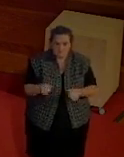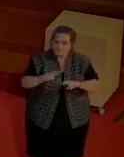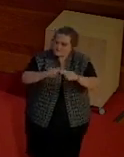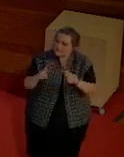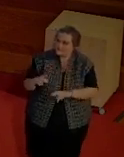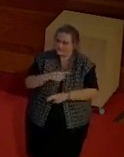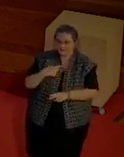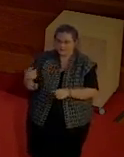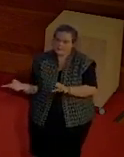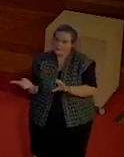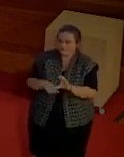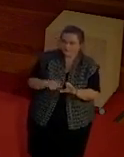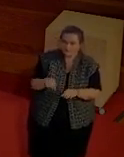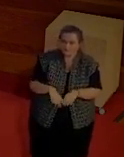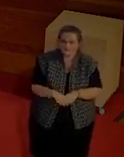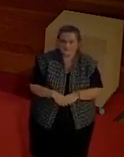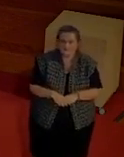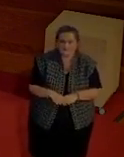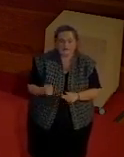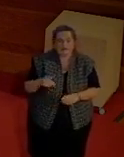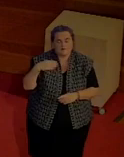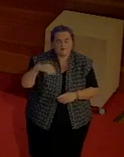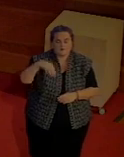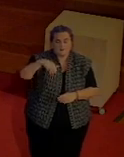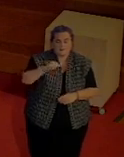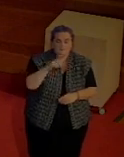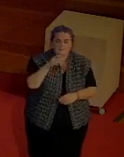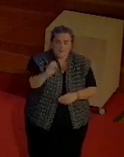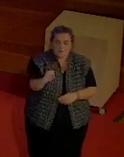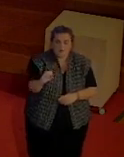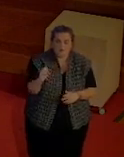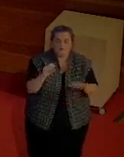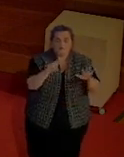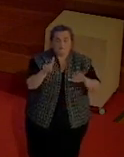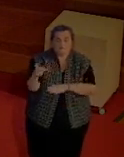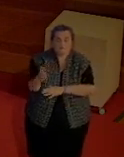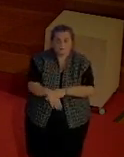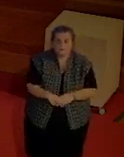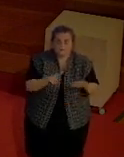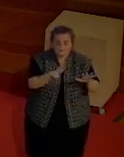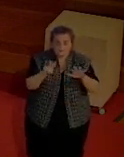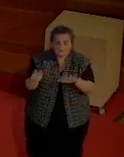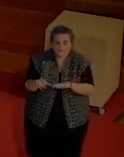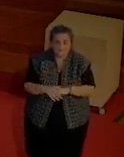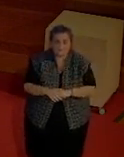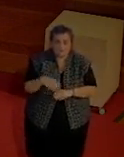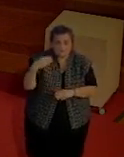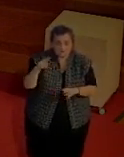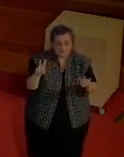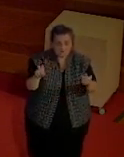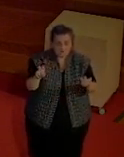internacional claro muere maos setun en el 76 y en el 78 llega densia opin densia